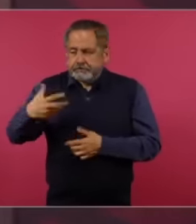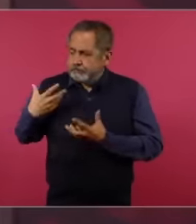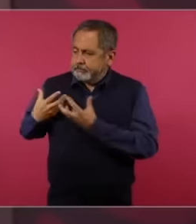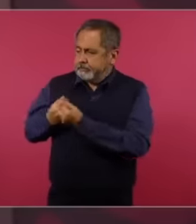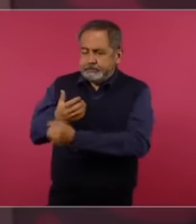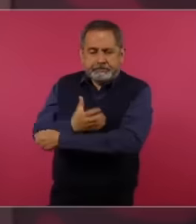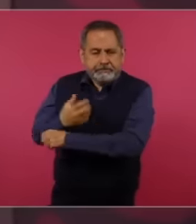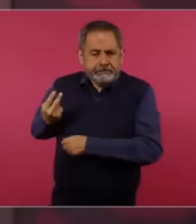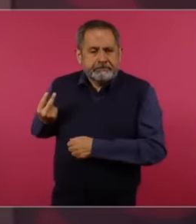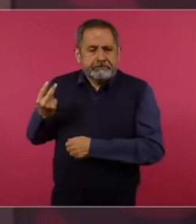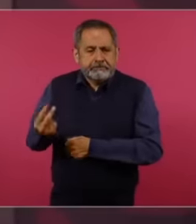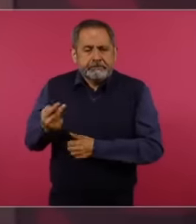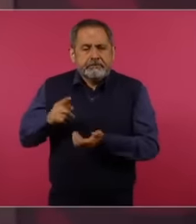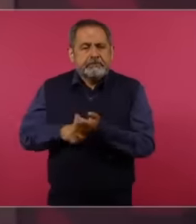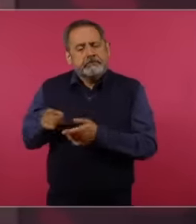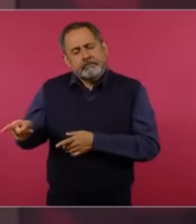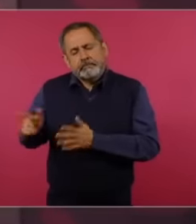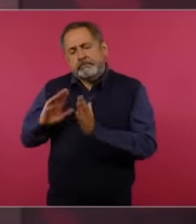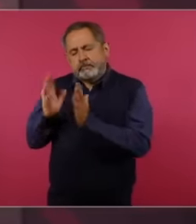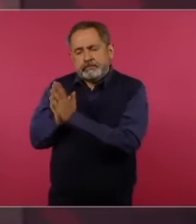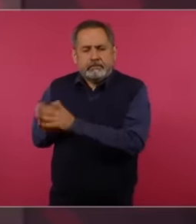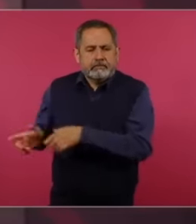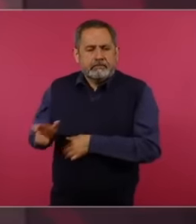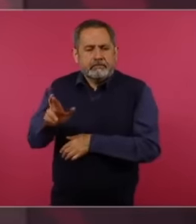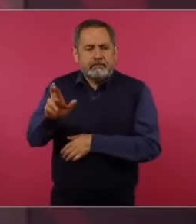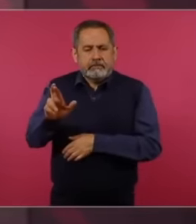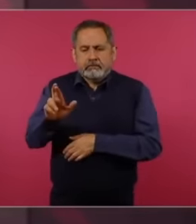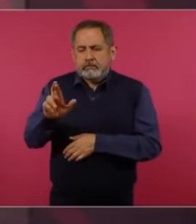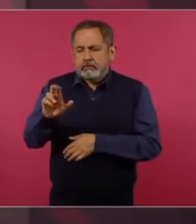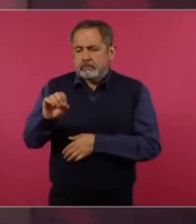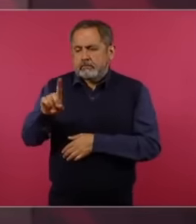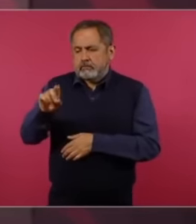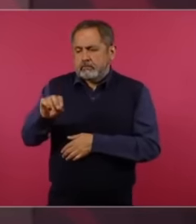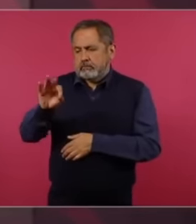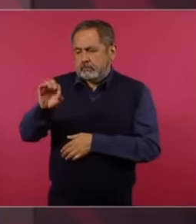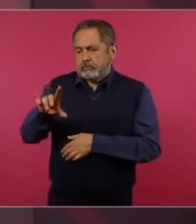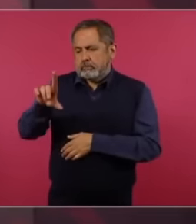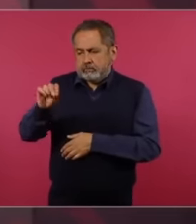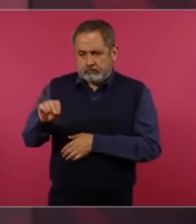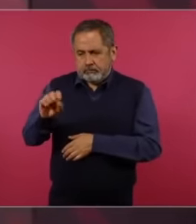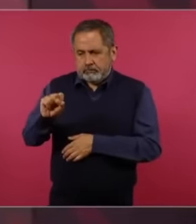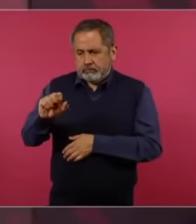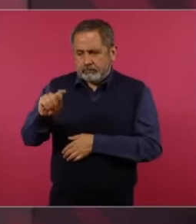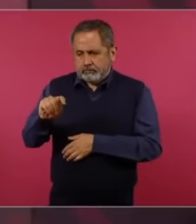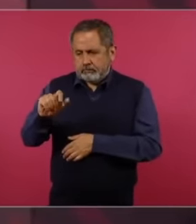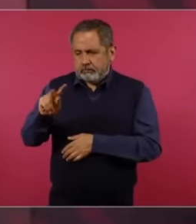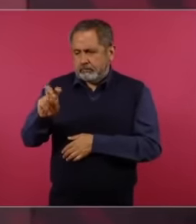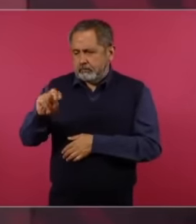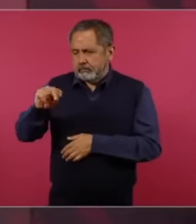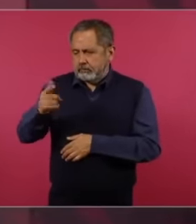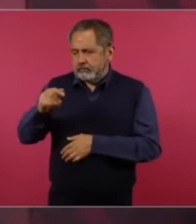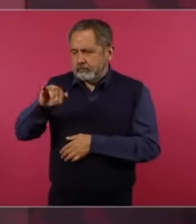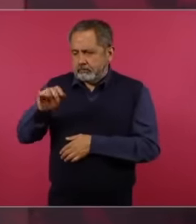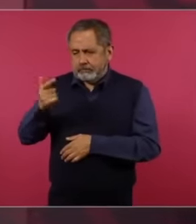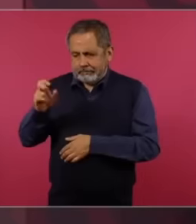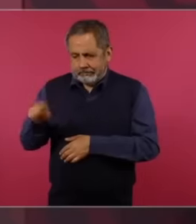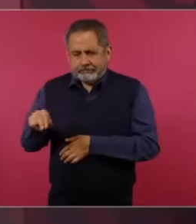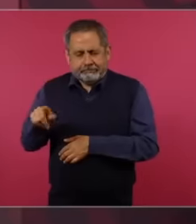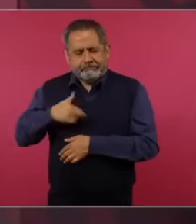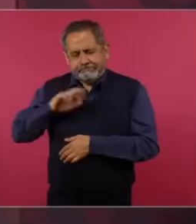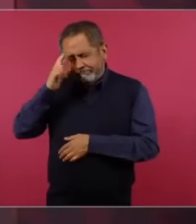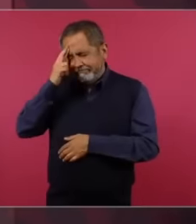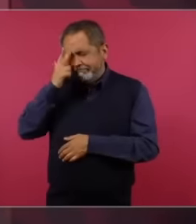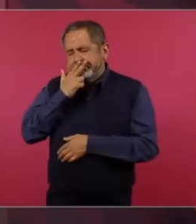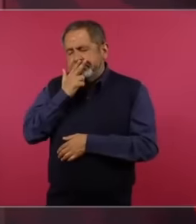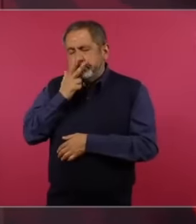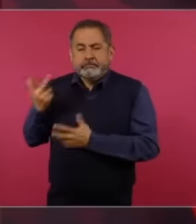acompañó el finado Rodolfo Stabenhagen, que lo recuerdo con mucho afecto.